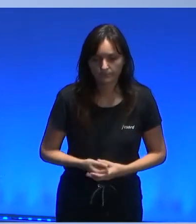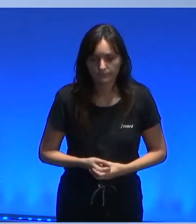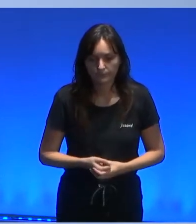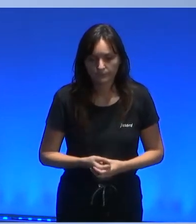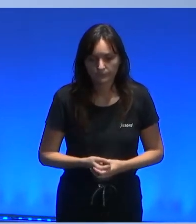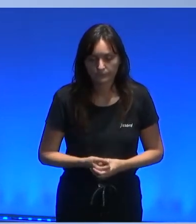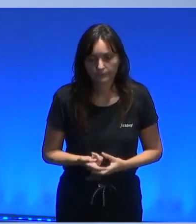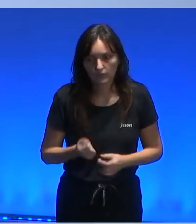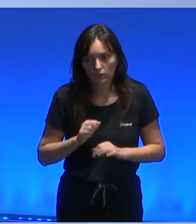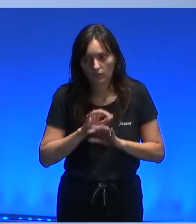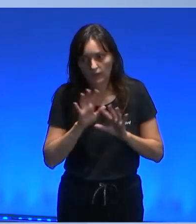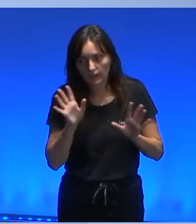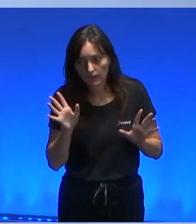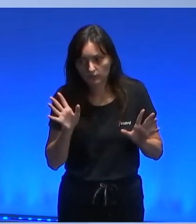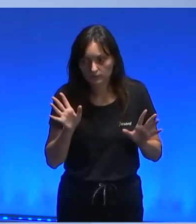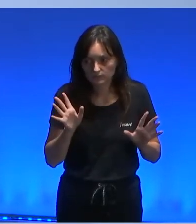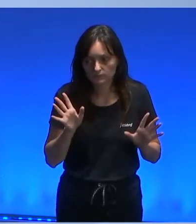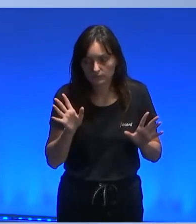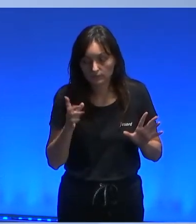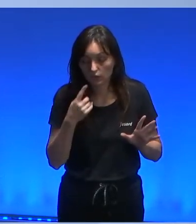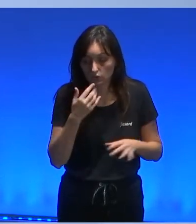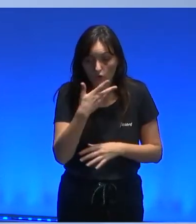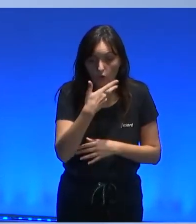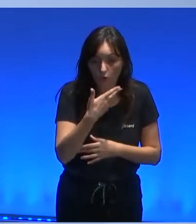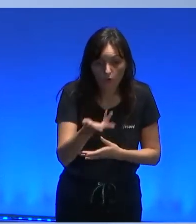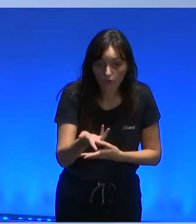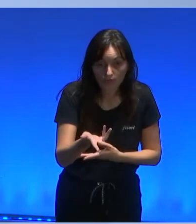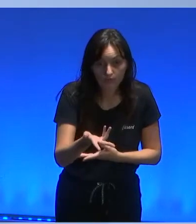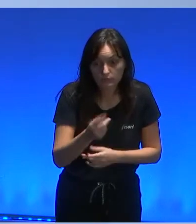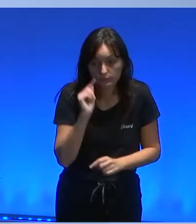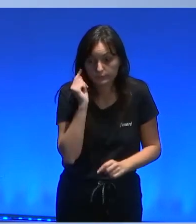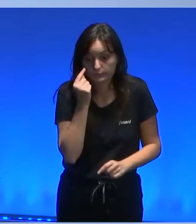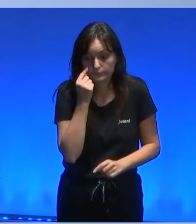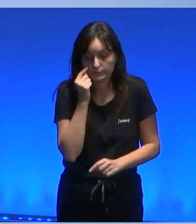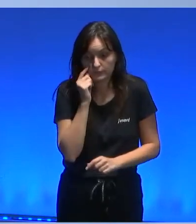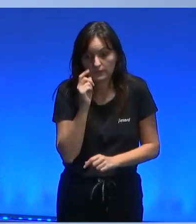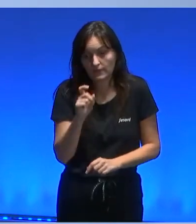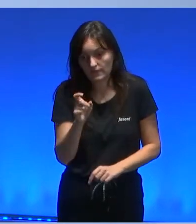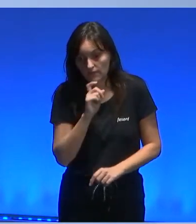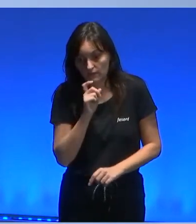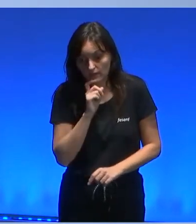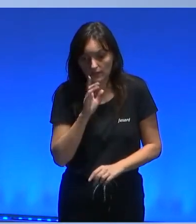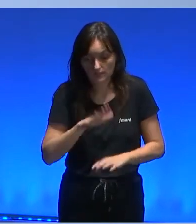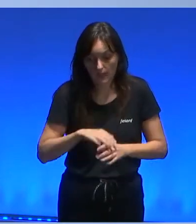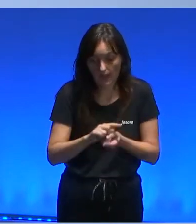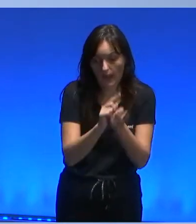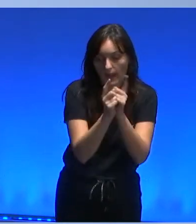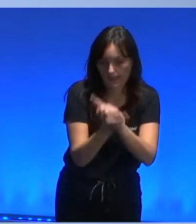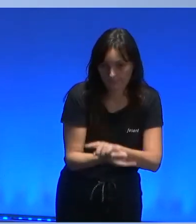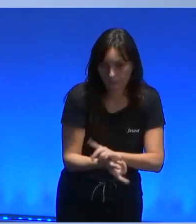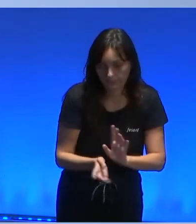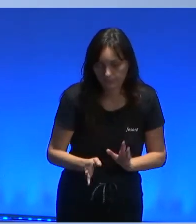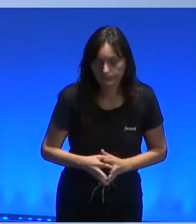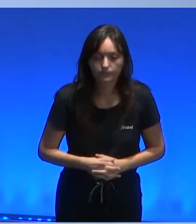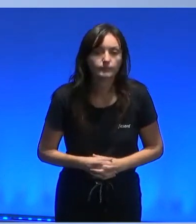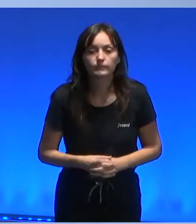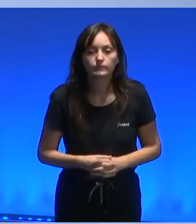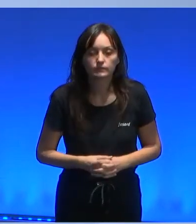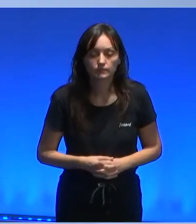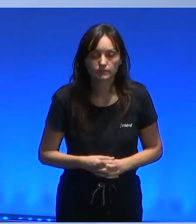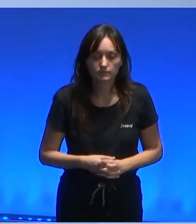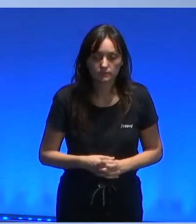Pero claro que no sabiéndolo es difícil darse cuenta y cambiar el sentido. Voy a